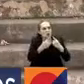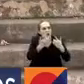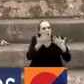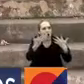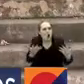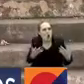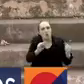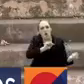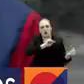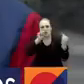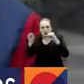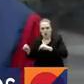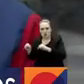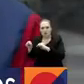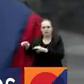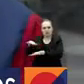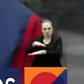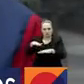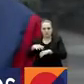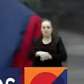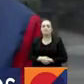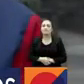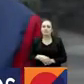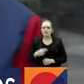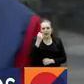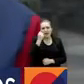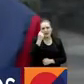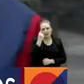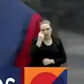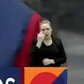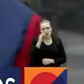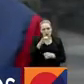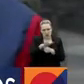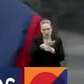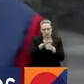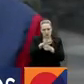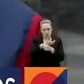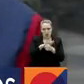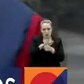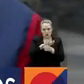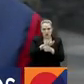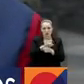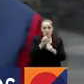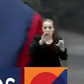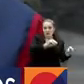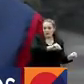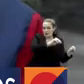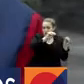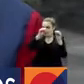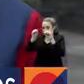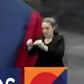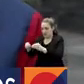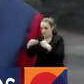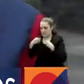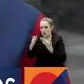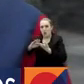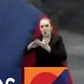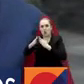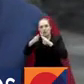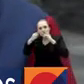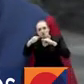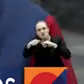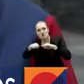el retorno y reubicación. Entendiendo que el retorno es el regreso a sus comunidades y que